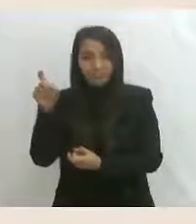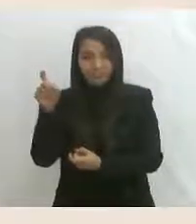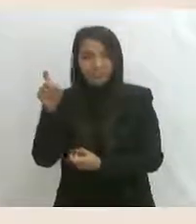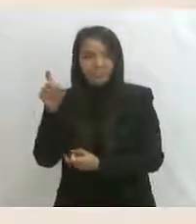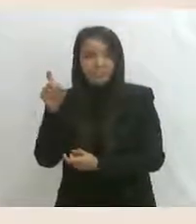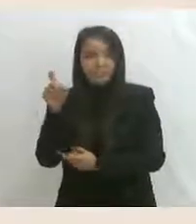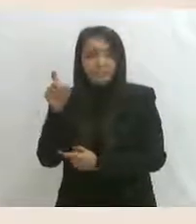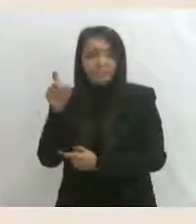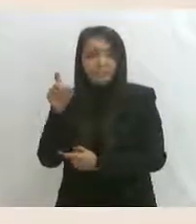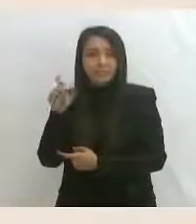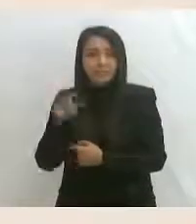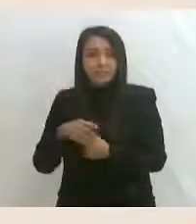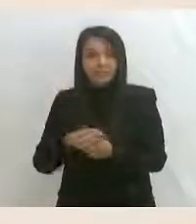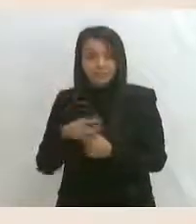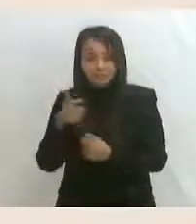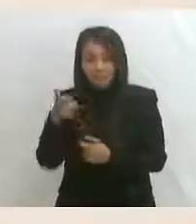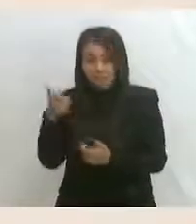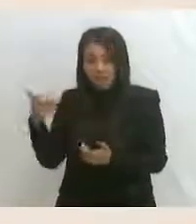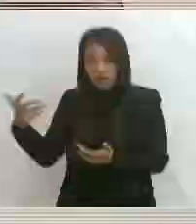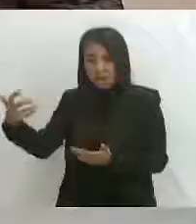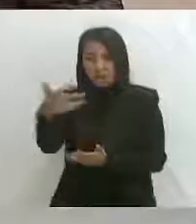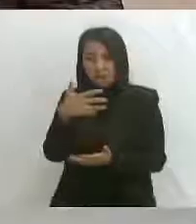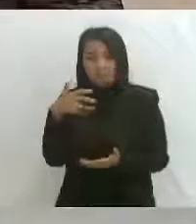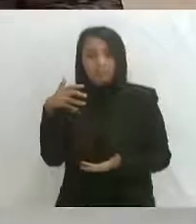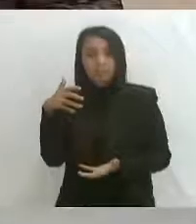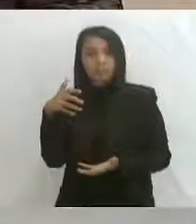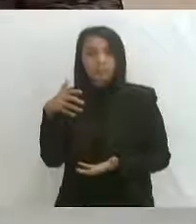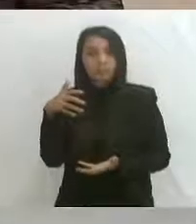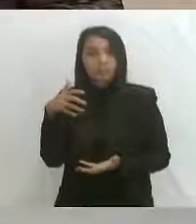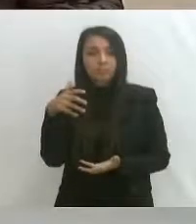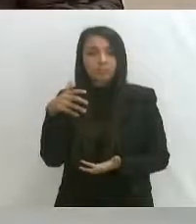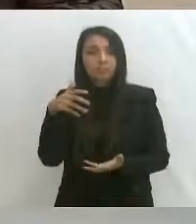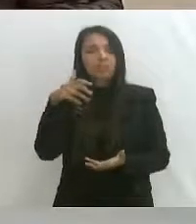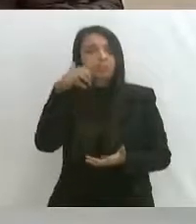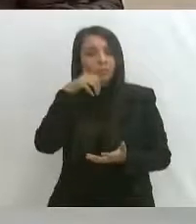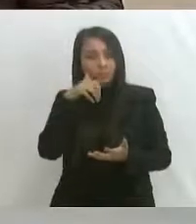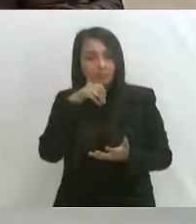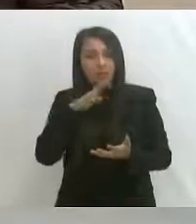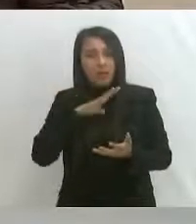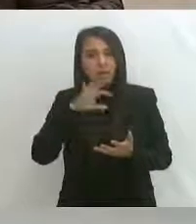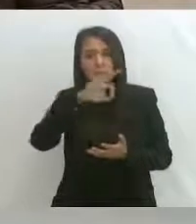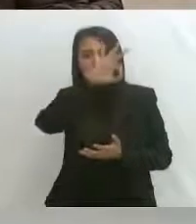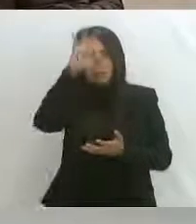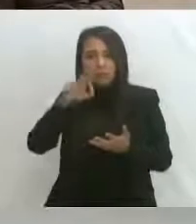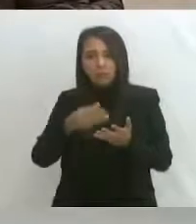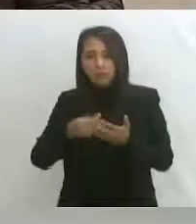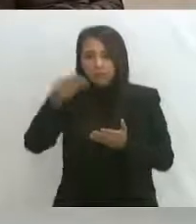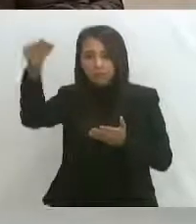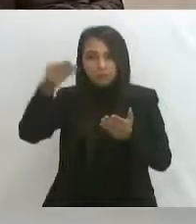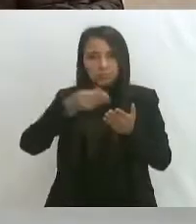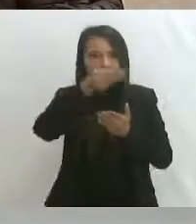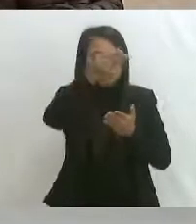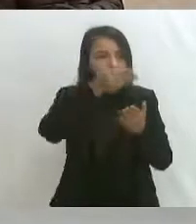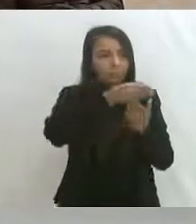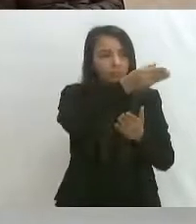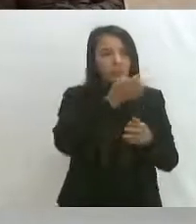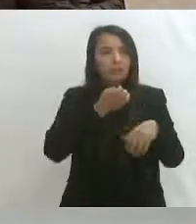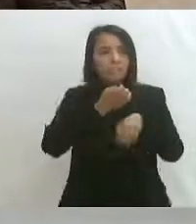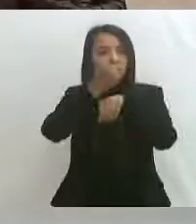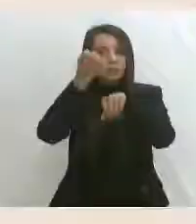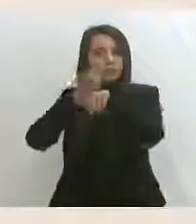se le entrega un porcentaje a estados y a municipios. Se les